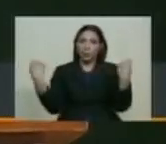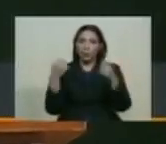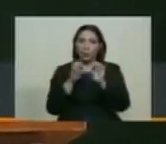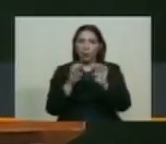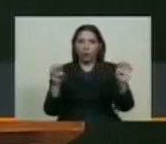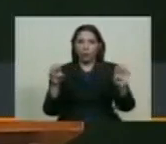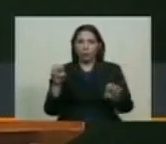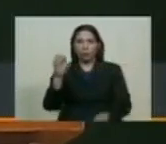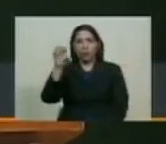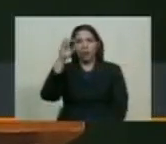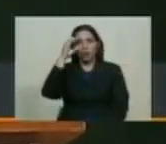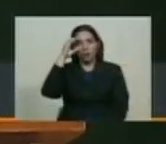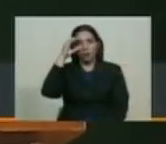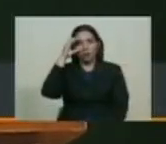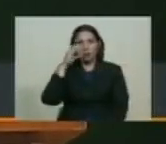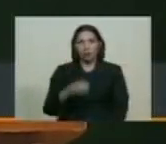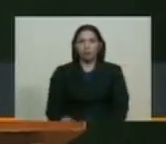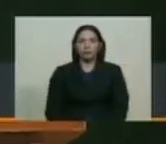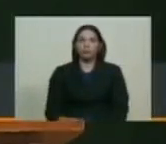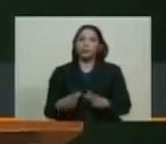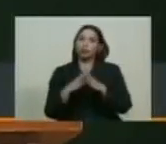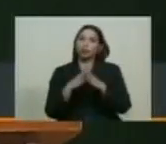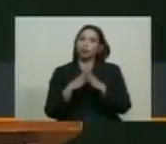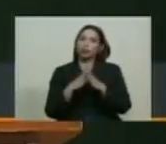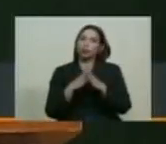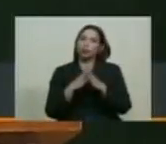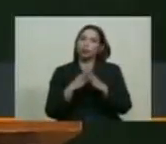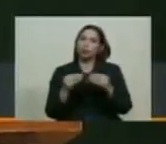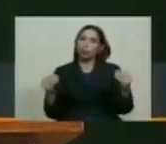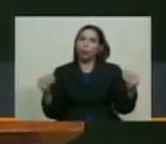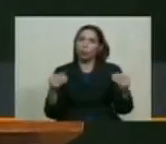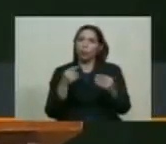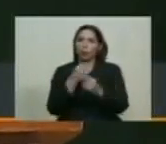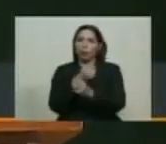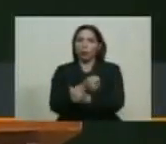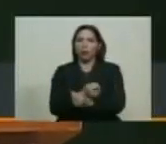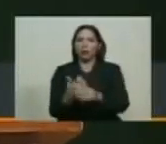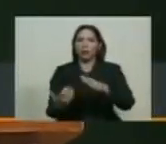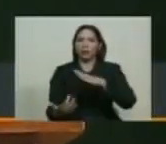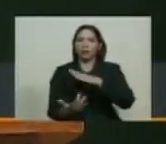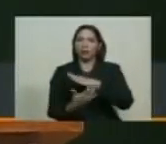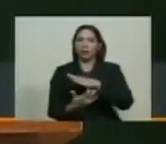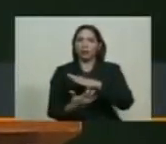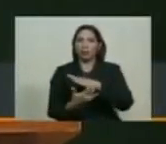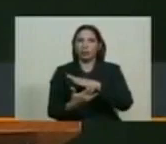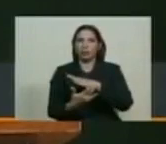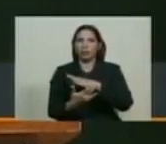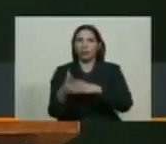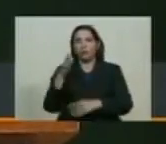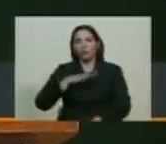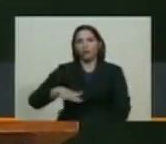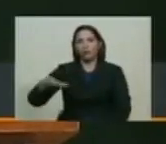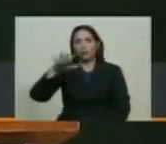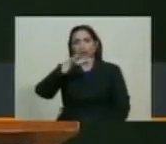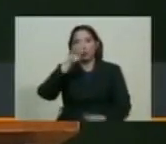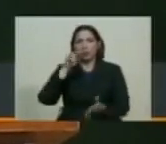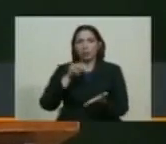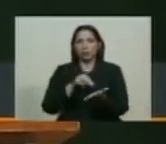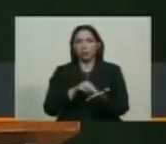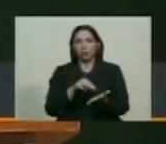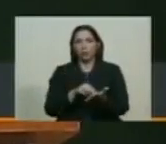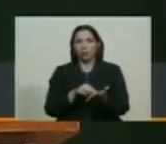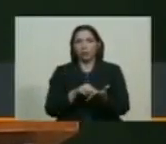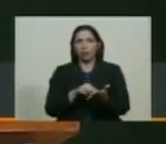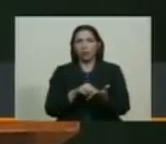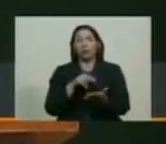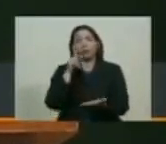Elías Agua, y a todos los graduandos de técnico medio a nivel nacional en las diferentes menciones que asisten el